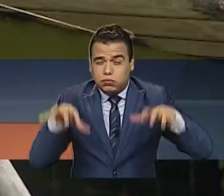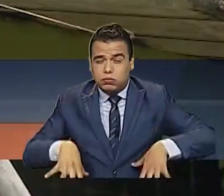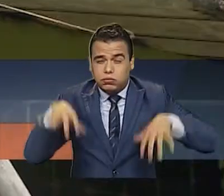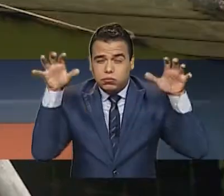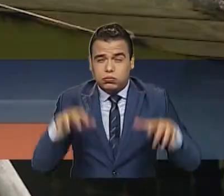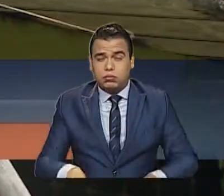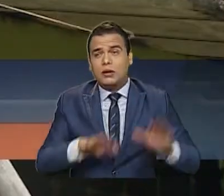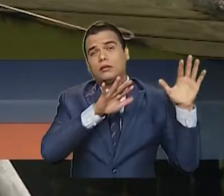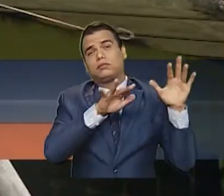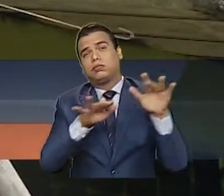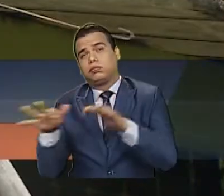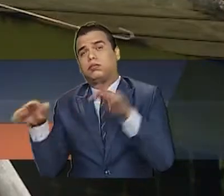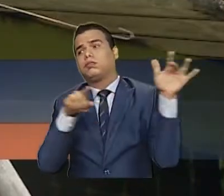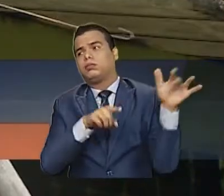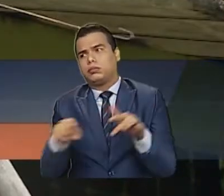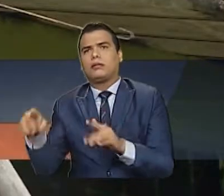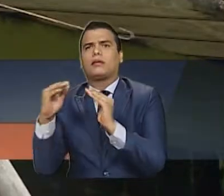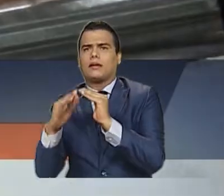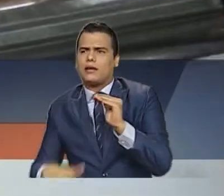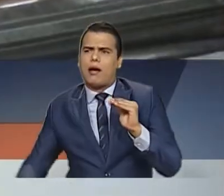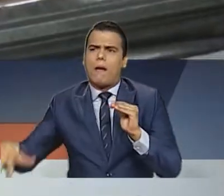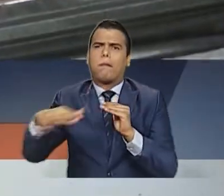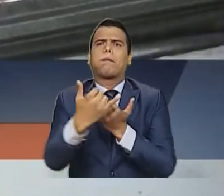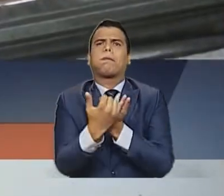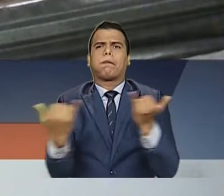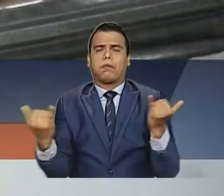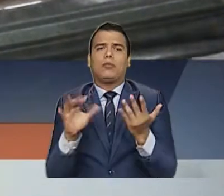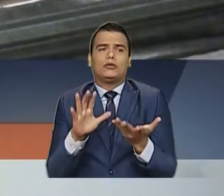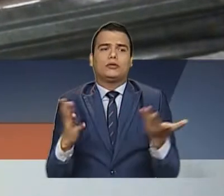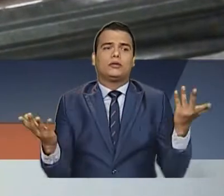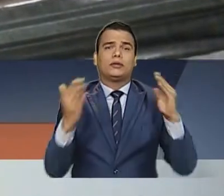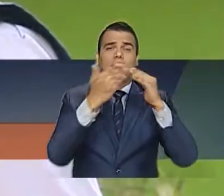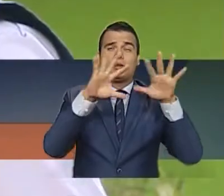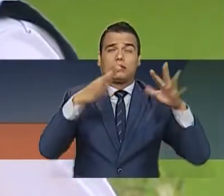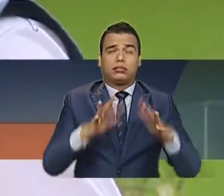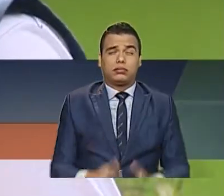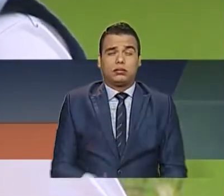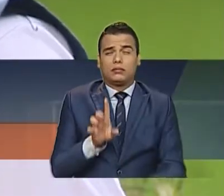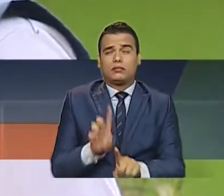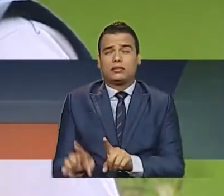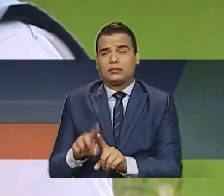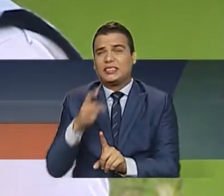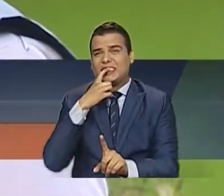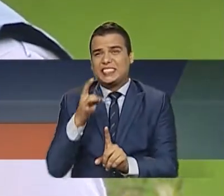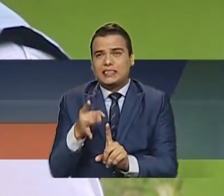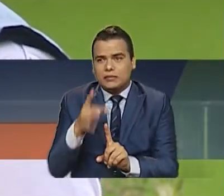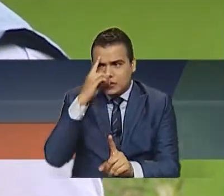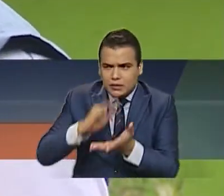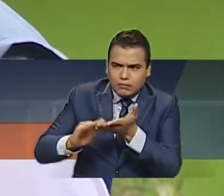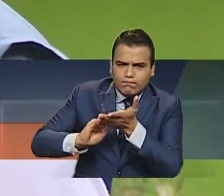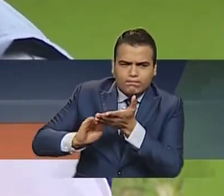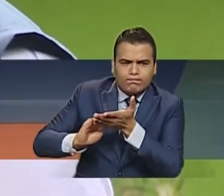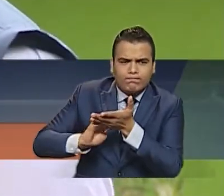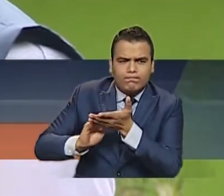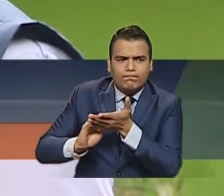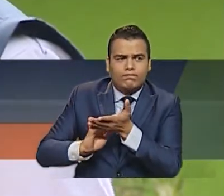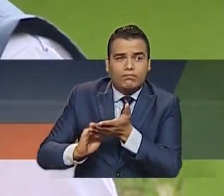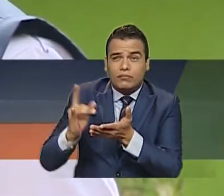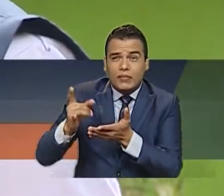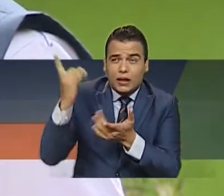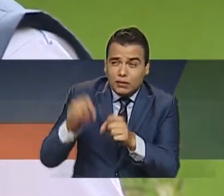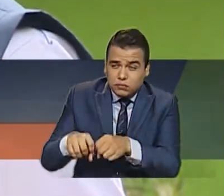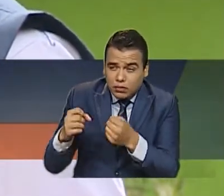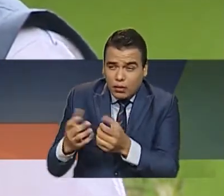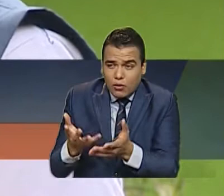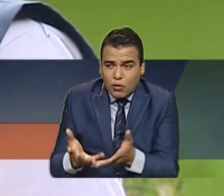este caserío si tuvo un estrechamiento de la vivienda lo que es el material sino eternit buscamos la manera de recuperarse lo si tuvo pérdida de